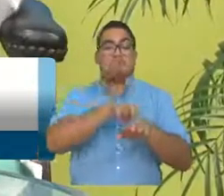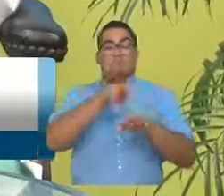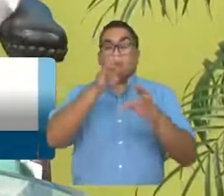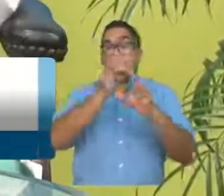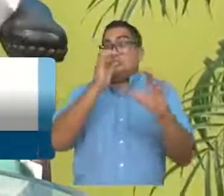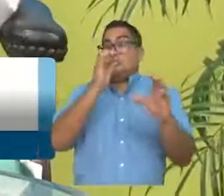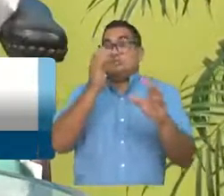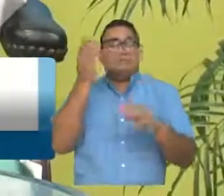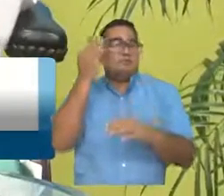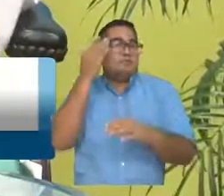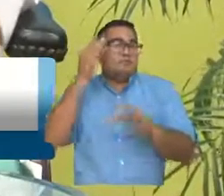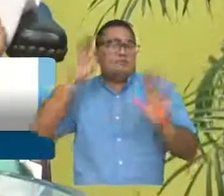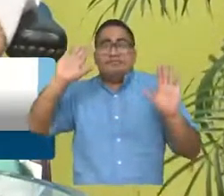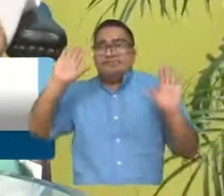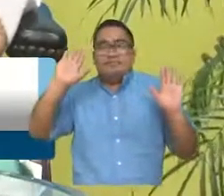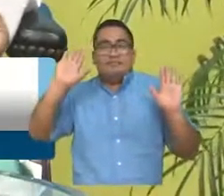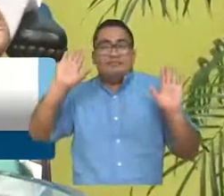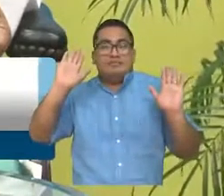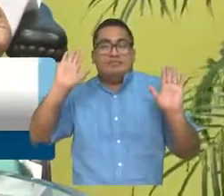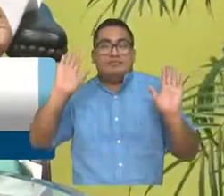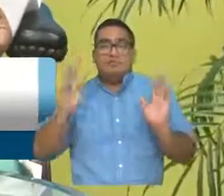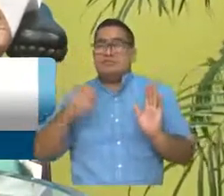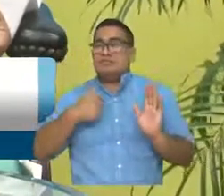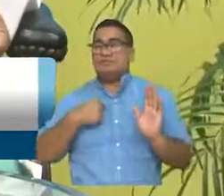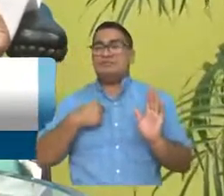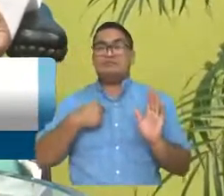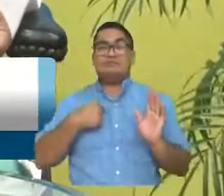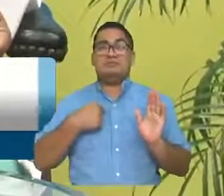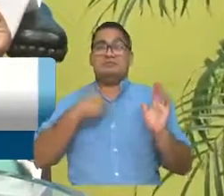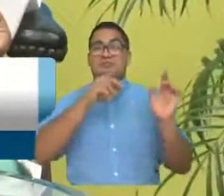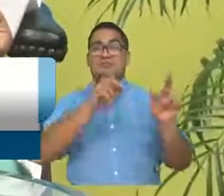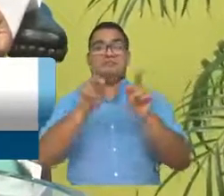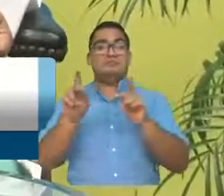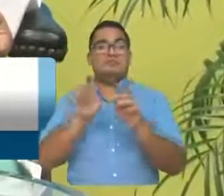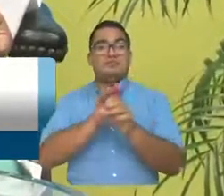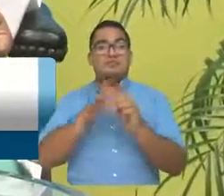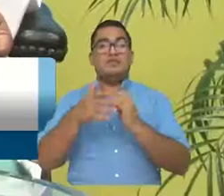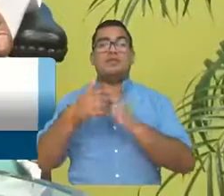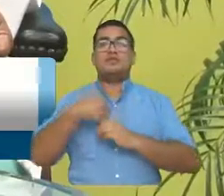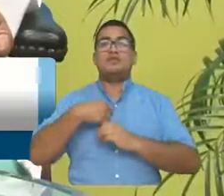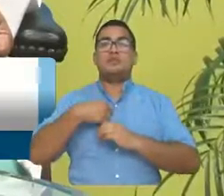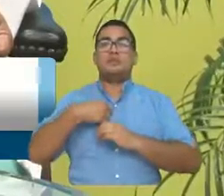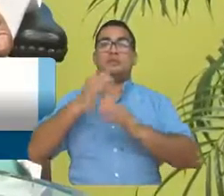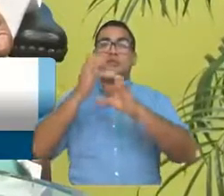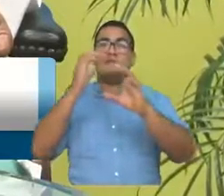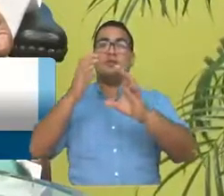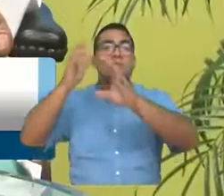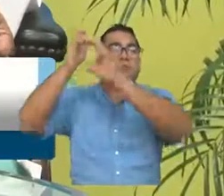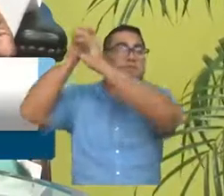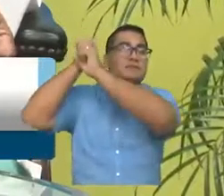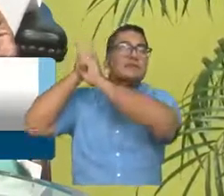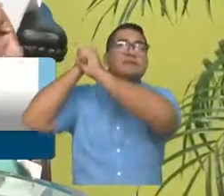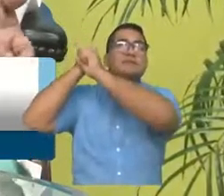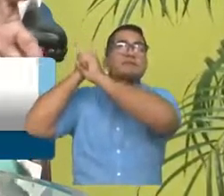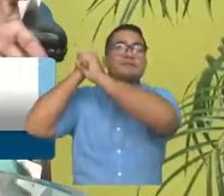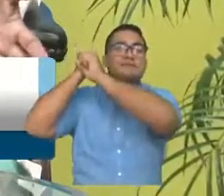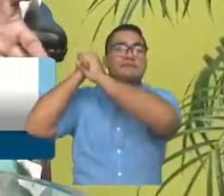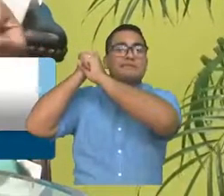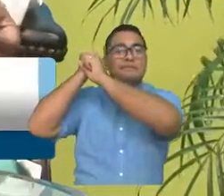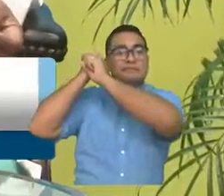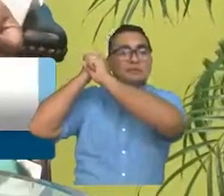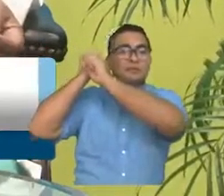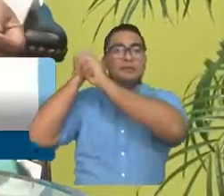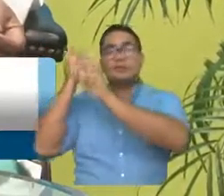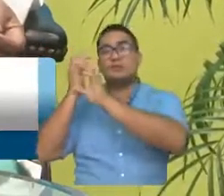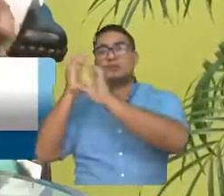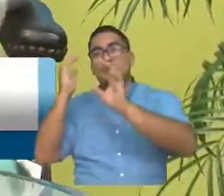es el problema. Entonces, yo, de hecho, que uno tiene que tomar ciertas medidas de precaución. Si yo voy a subirme a